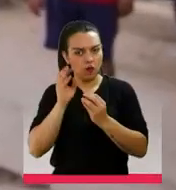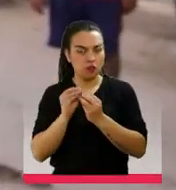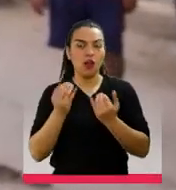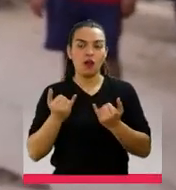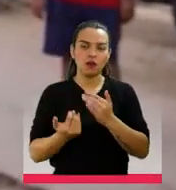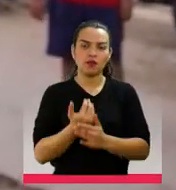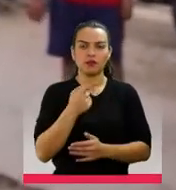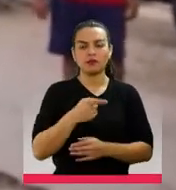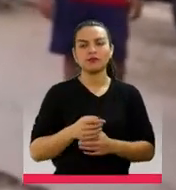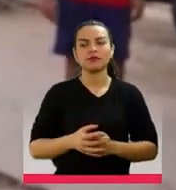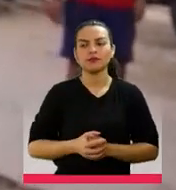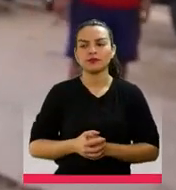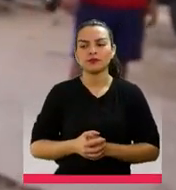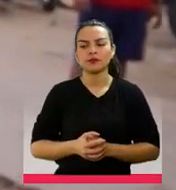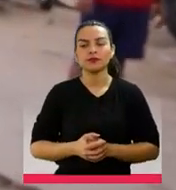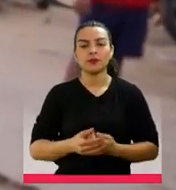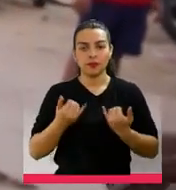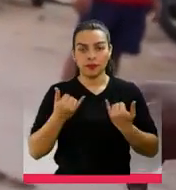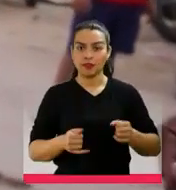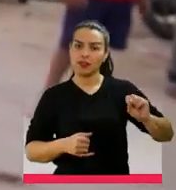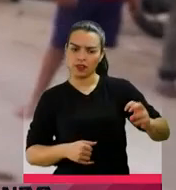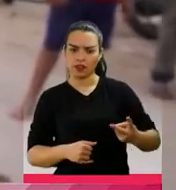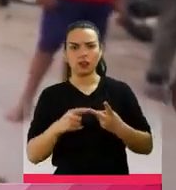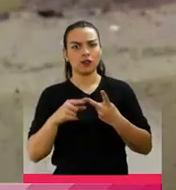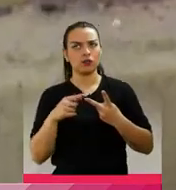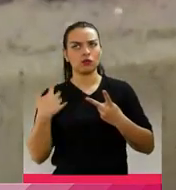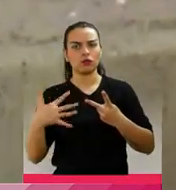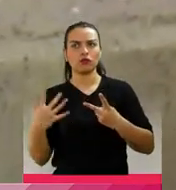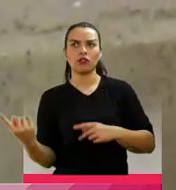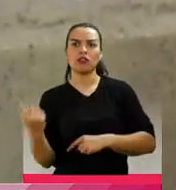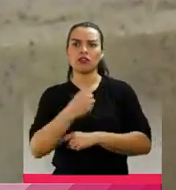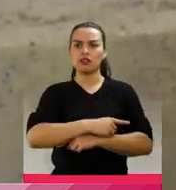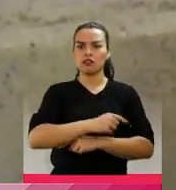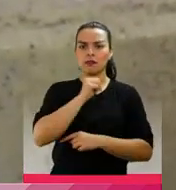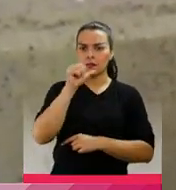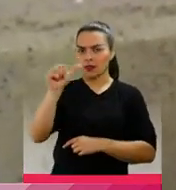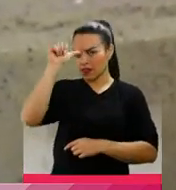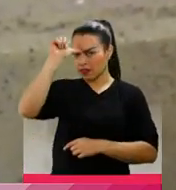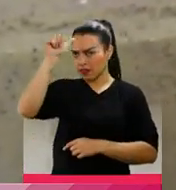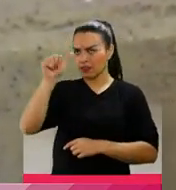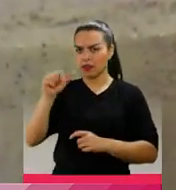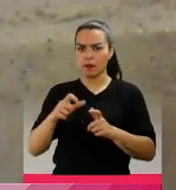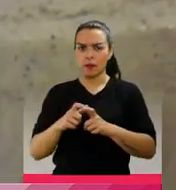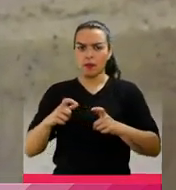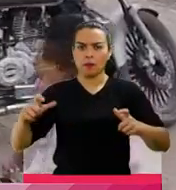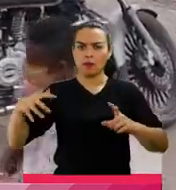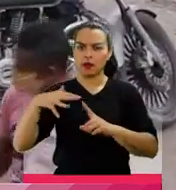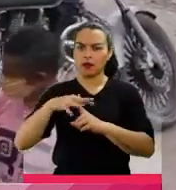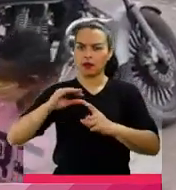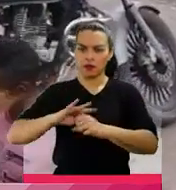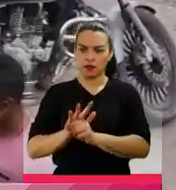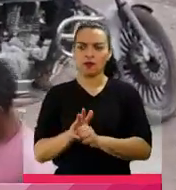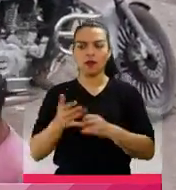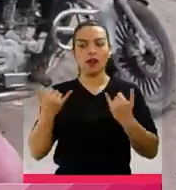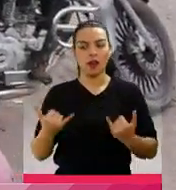Por segundo día consecutivo, la India registró el mayor número de contagios por COVID-19. Hoy fueron